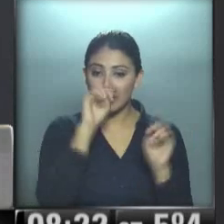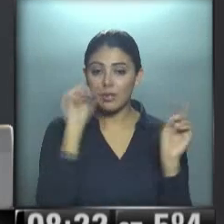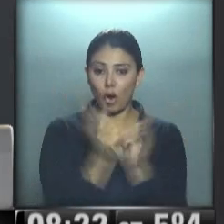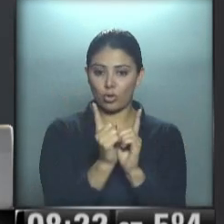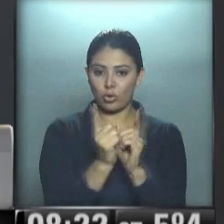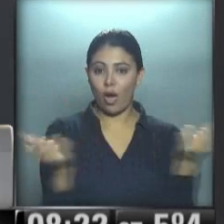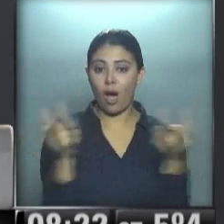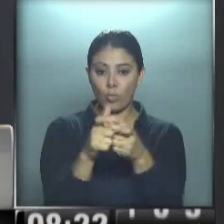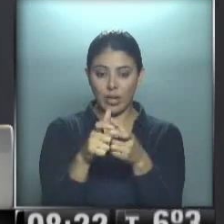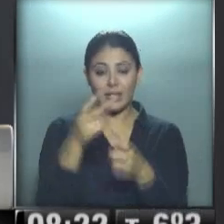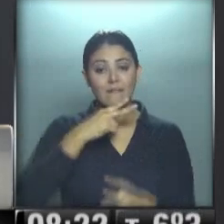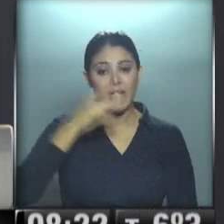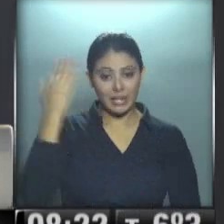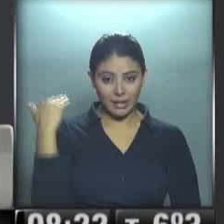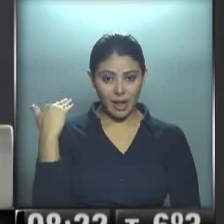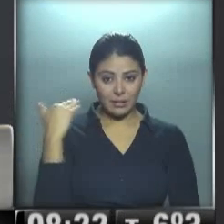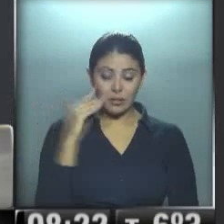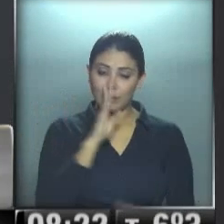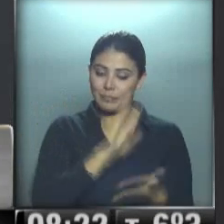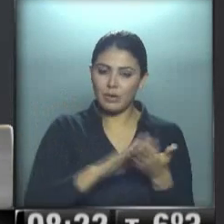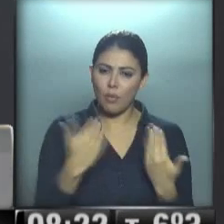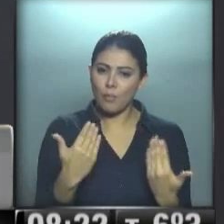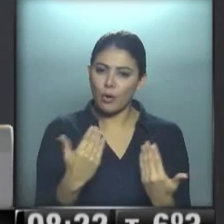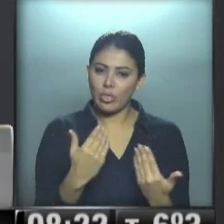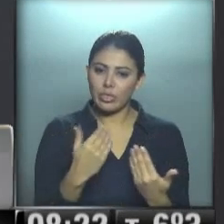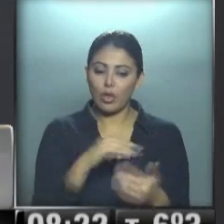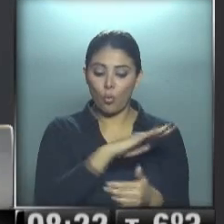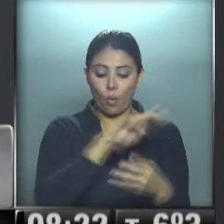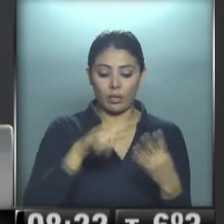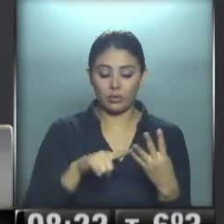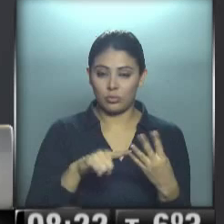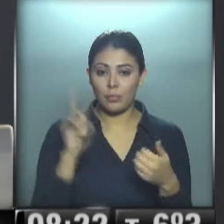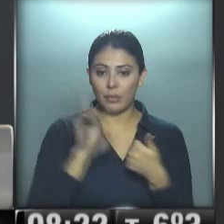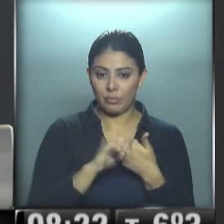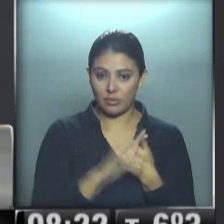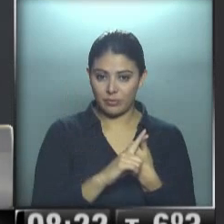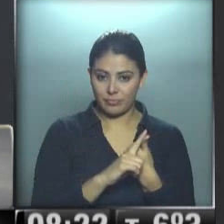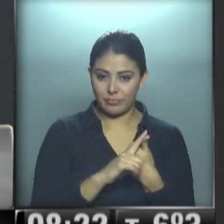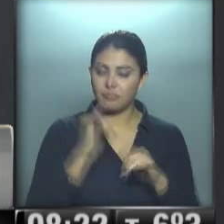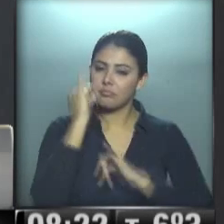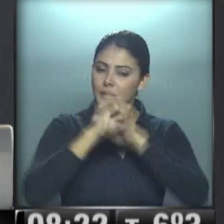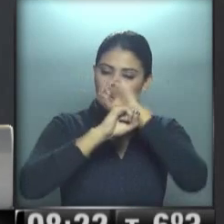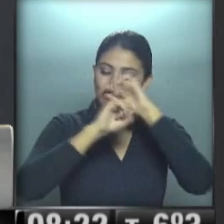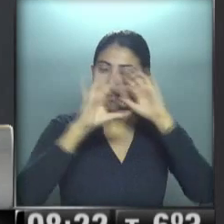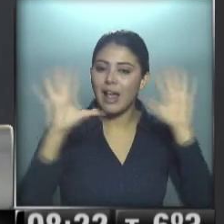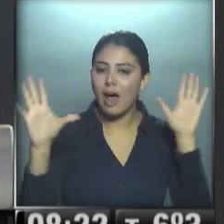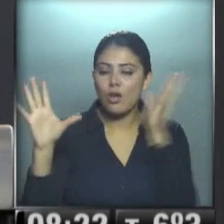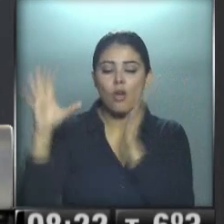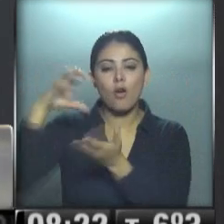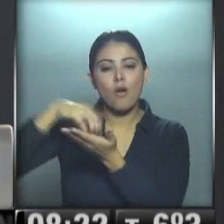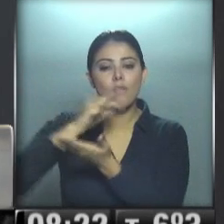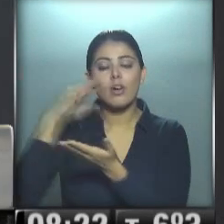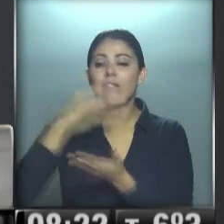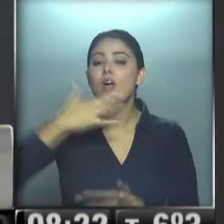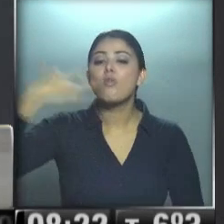de la audiencia del viernes por lo menos lo podemos plantear en cuatro primero transmitido claramente que el citibank debería cumplir